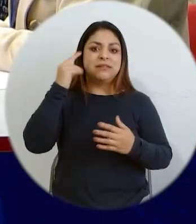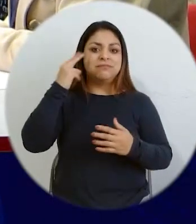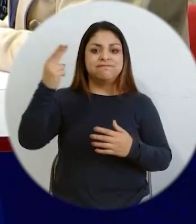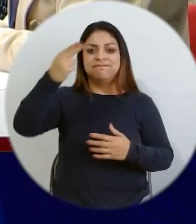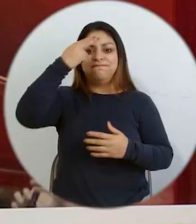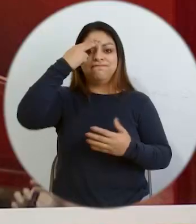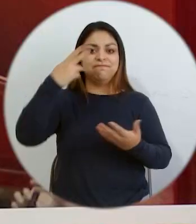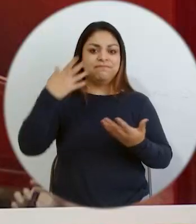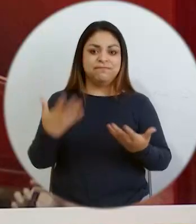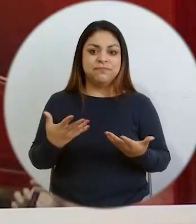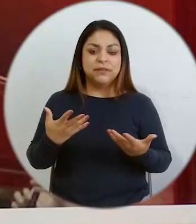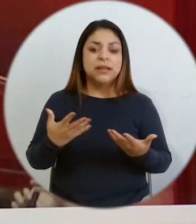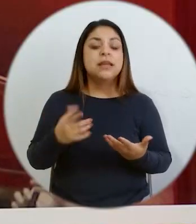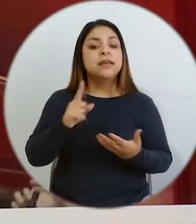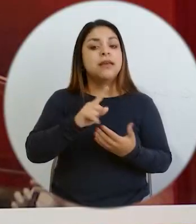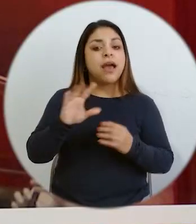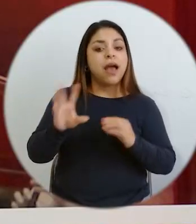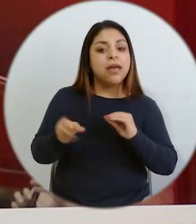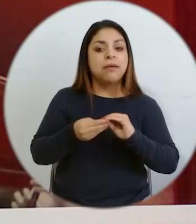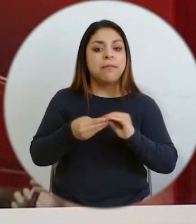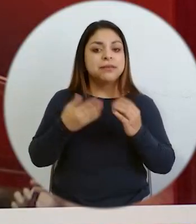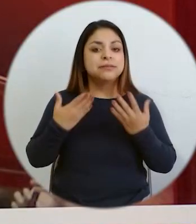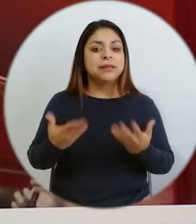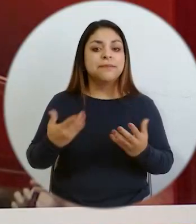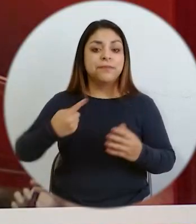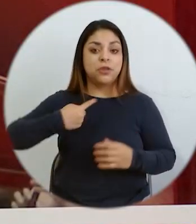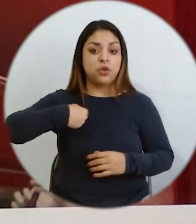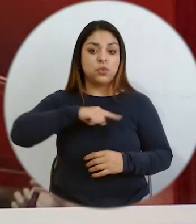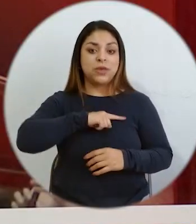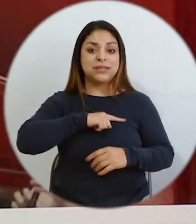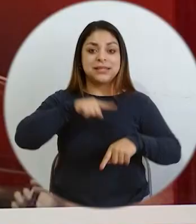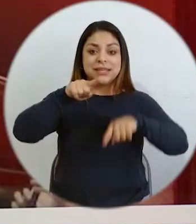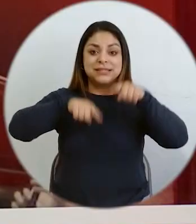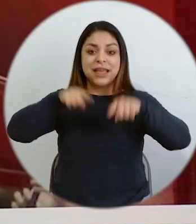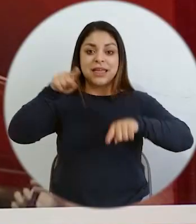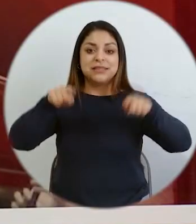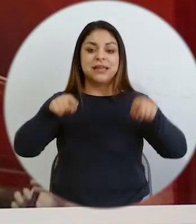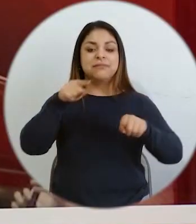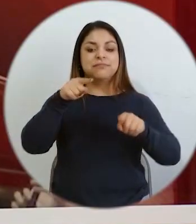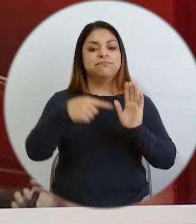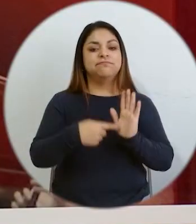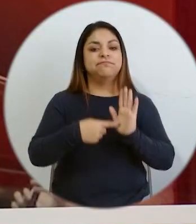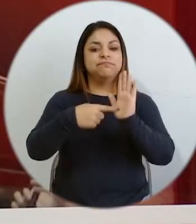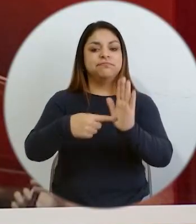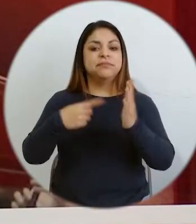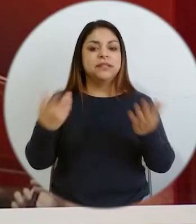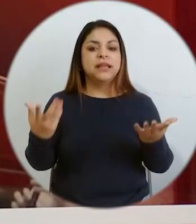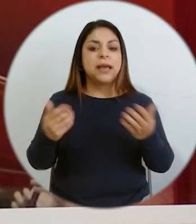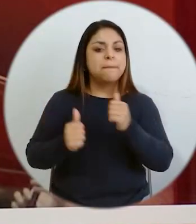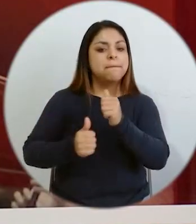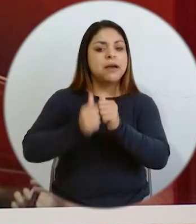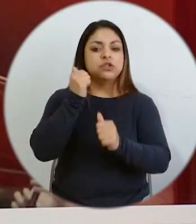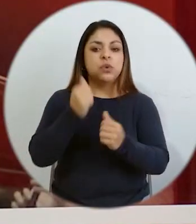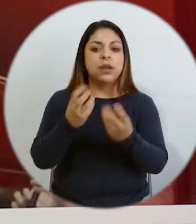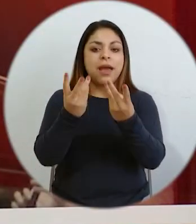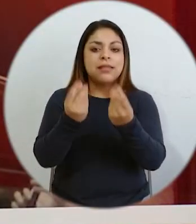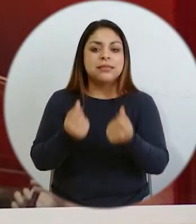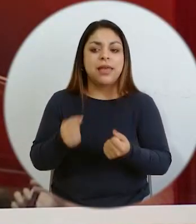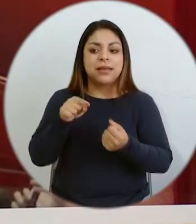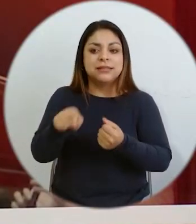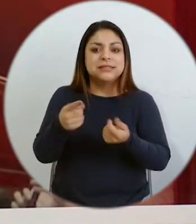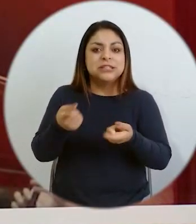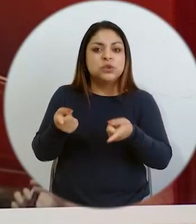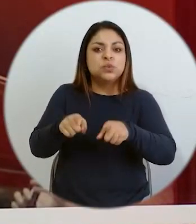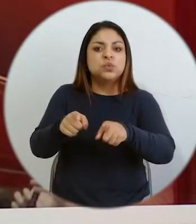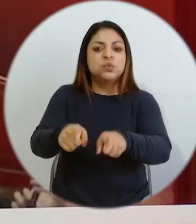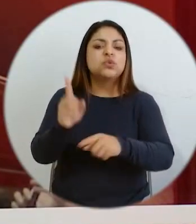es que nuestras estadísticas nos señalan que la mayor cantidad de estas situaciones están ocurriendo en el seno de